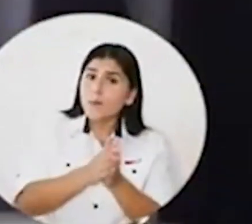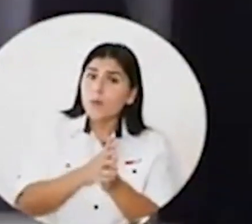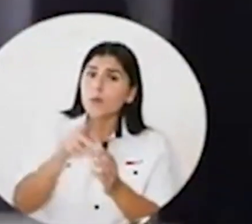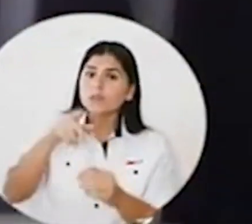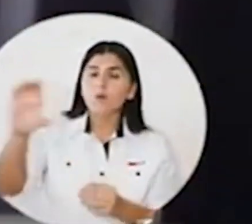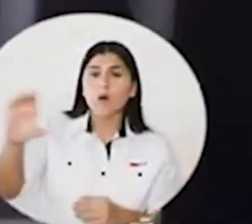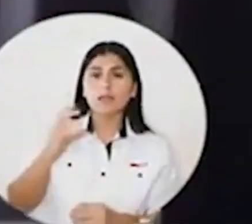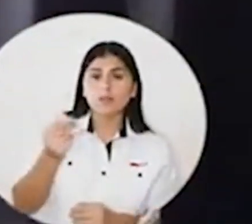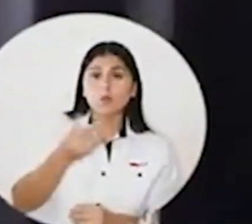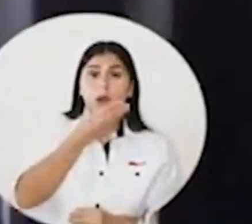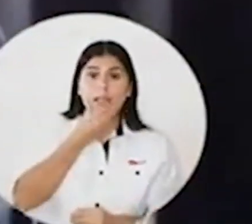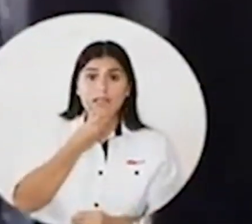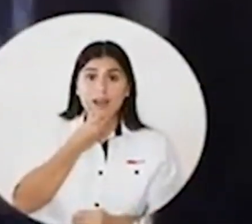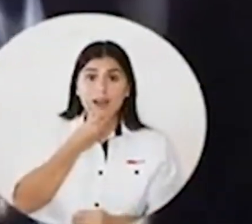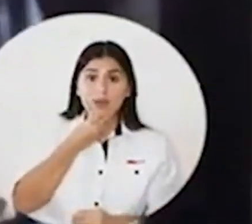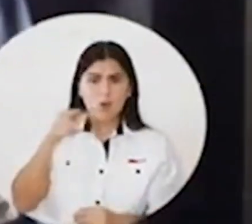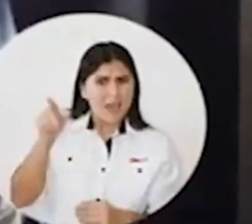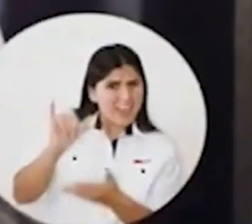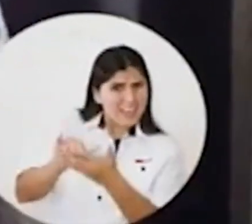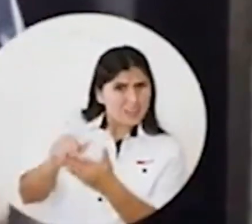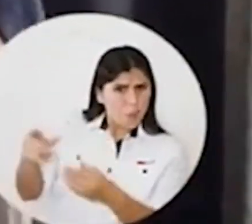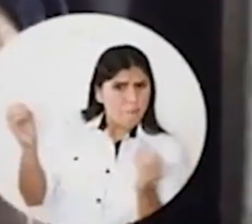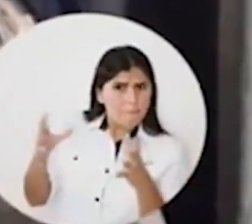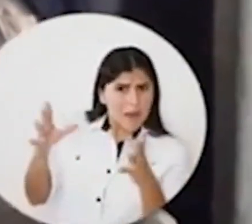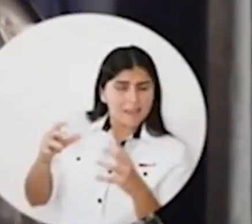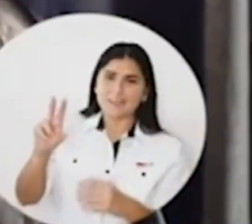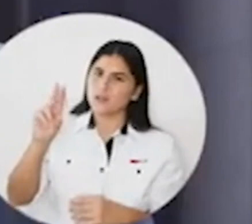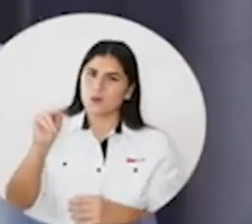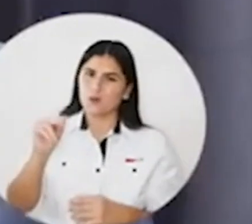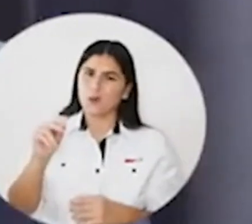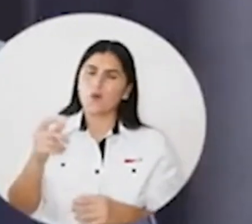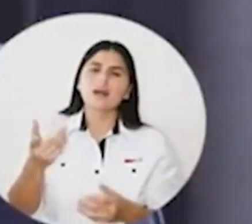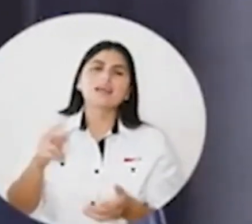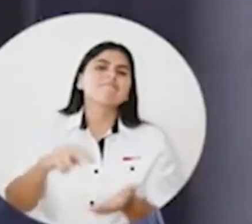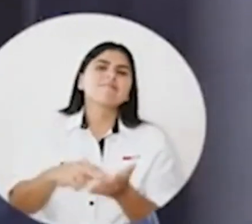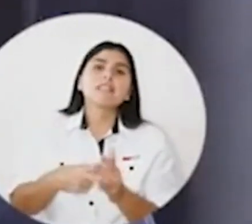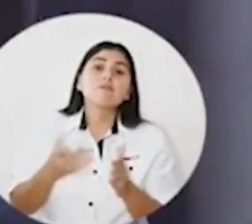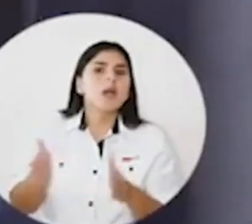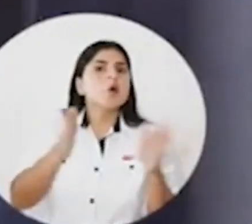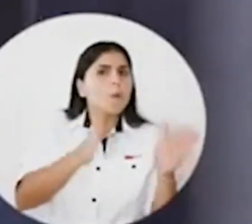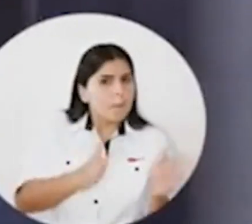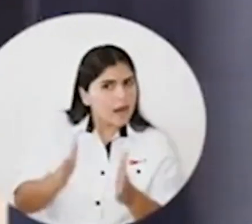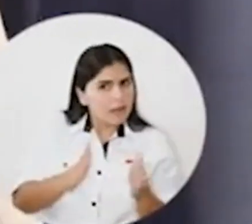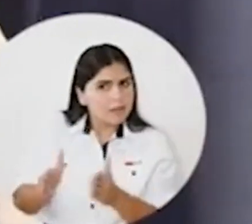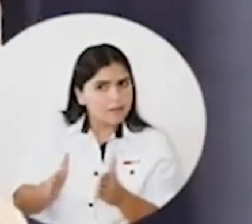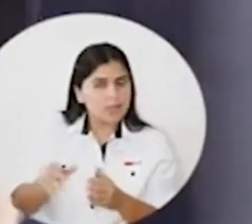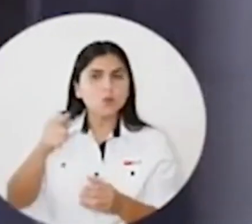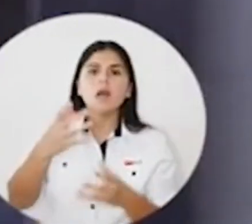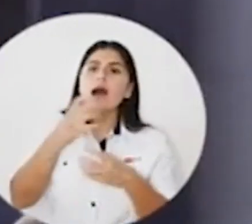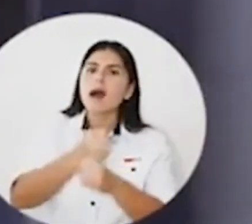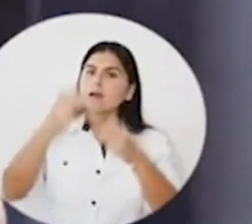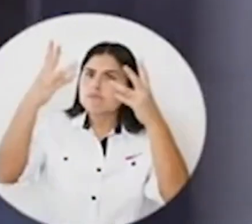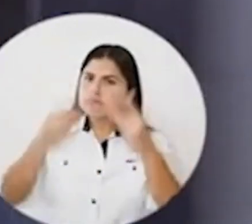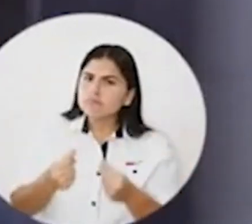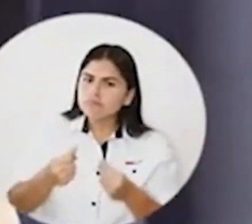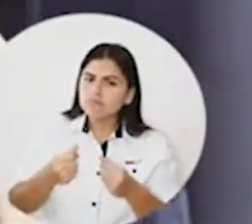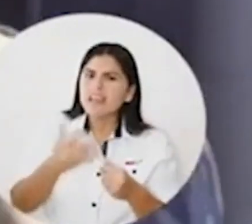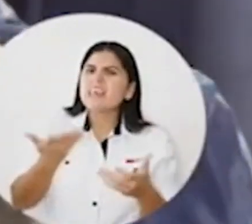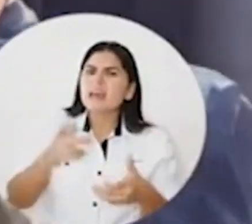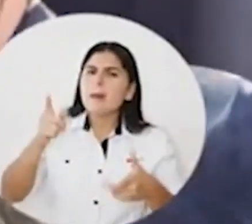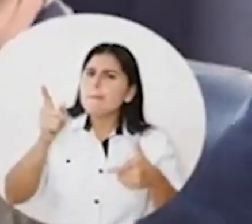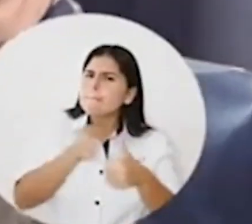Sacarle provecho a su aguinaldo no es cosa de magia, sino de planificación. Haga un presupuesto,